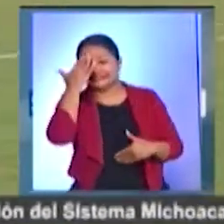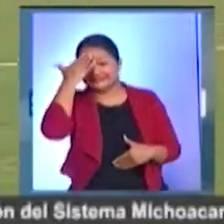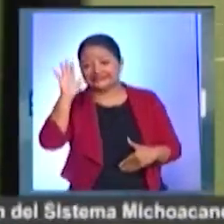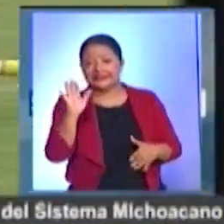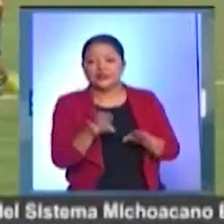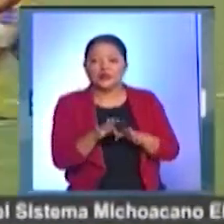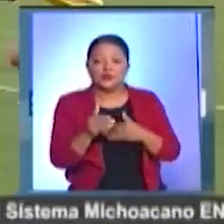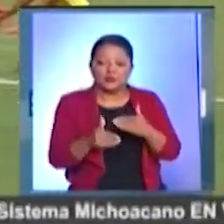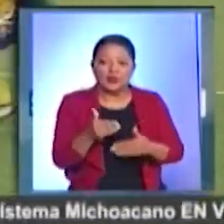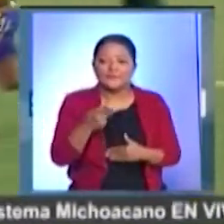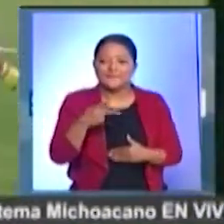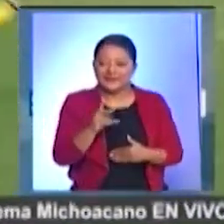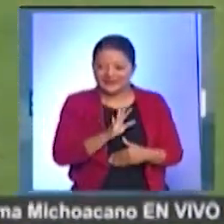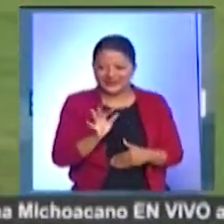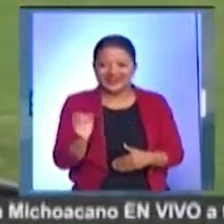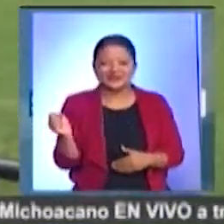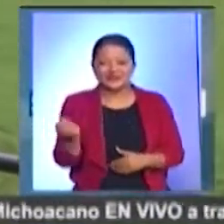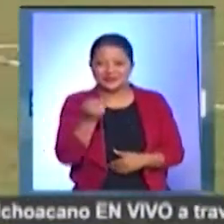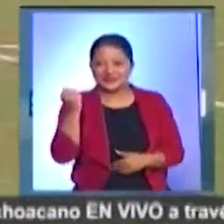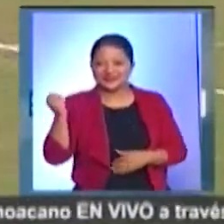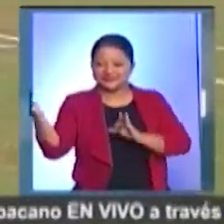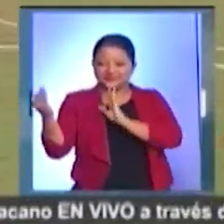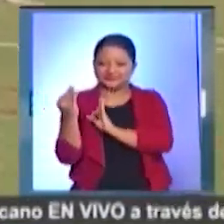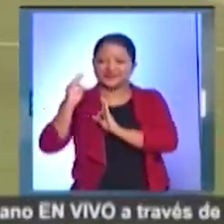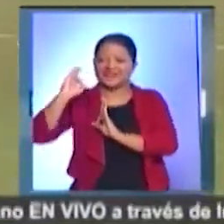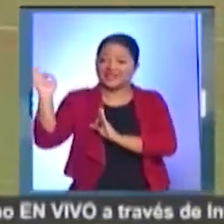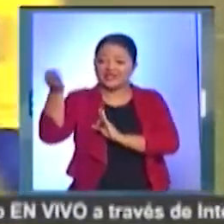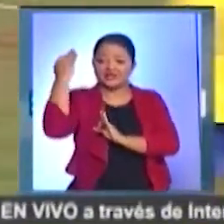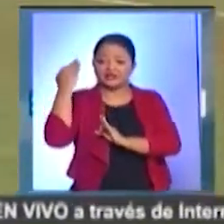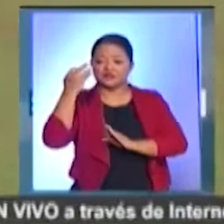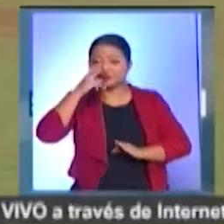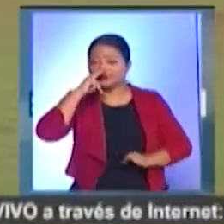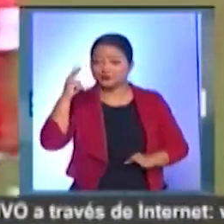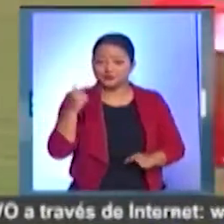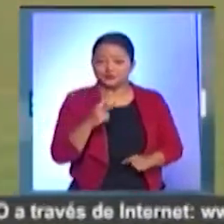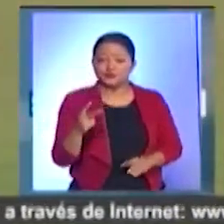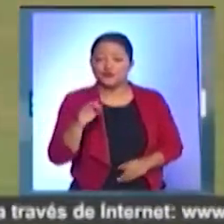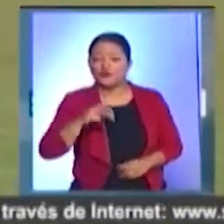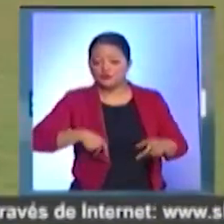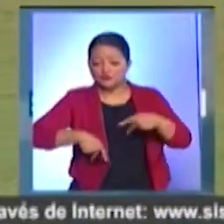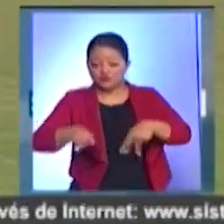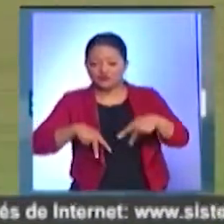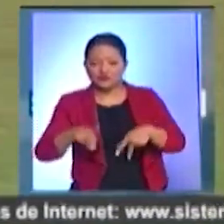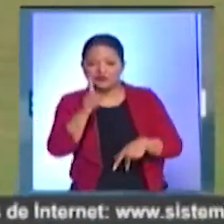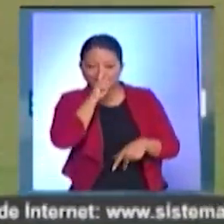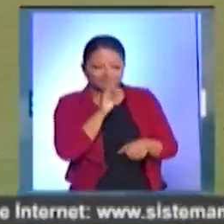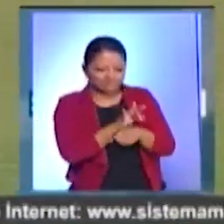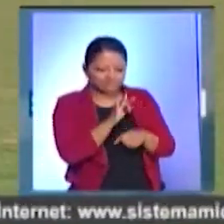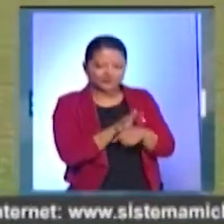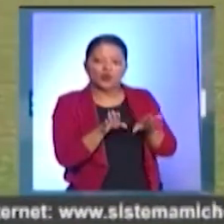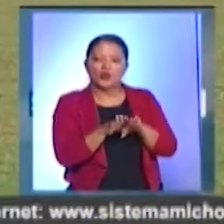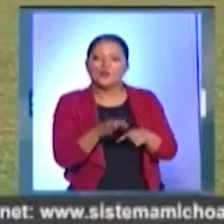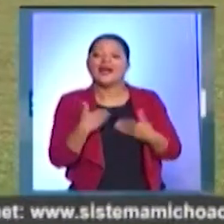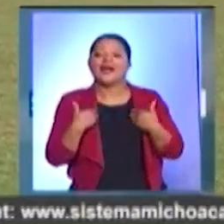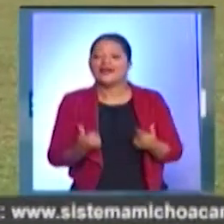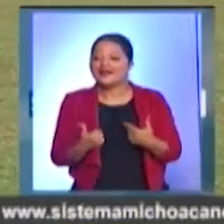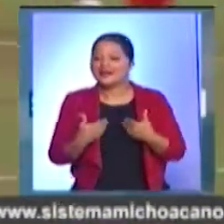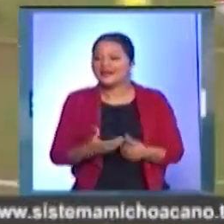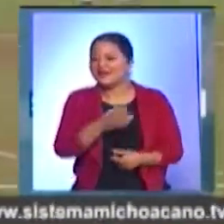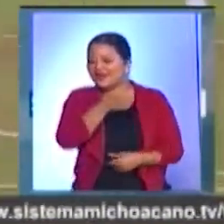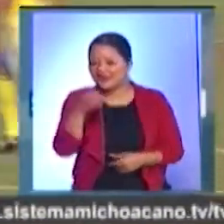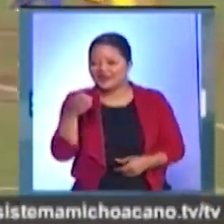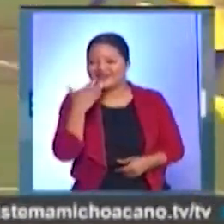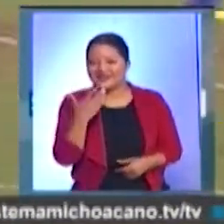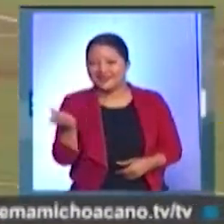pero por suerte ya se acercaron a gente de la federación mexicana de fútbol quienes los asesoraron todo se encuentra en orden pues no es lo mismo el